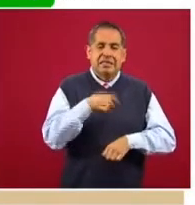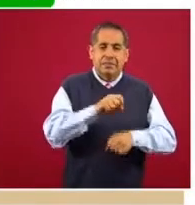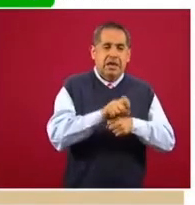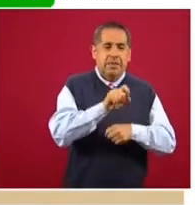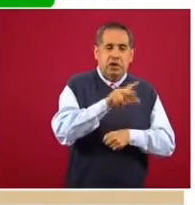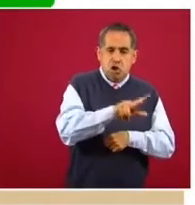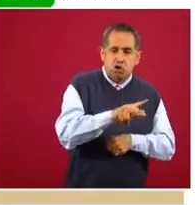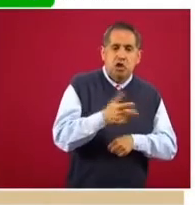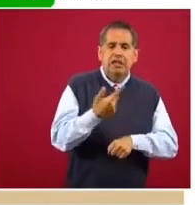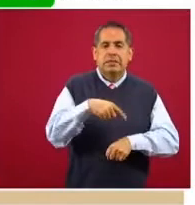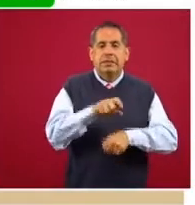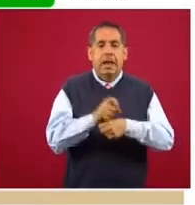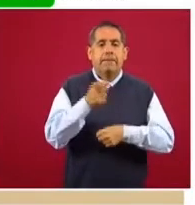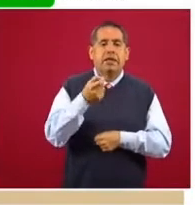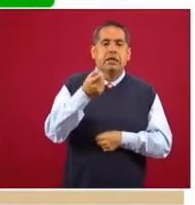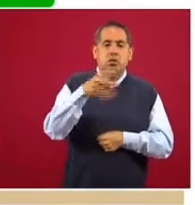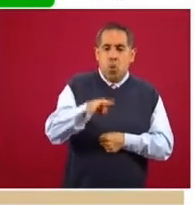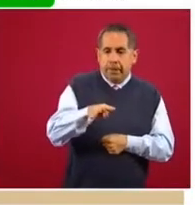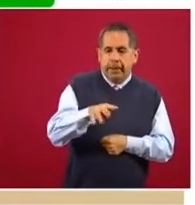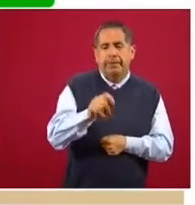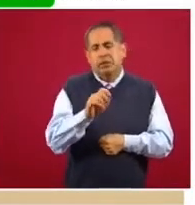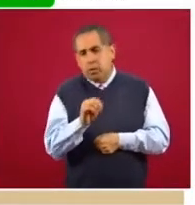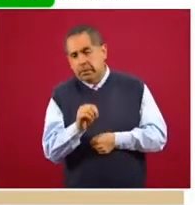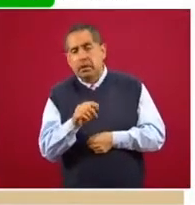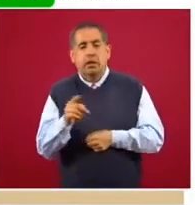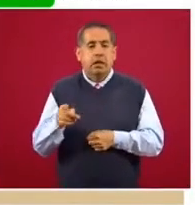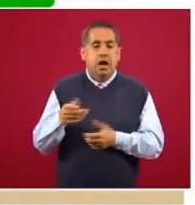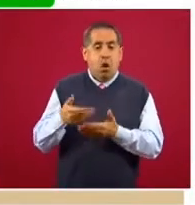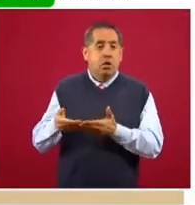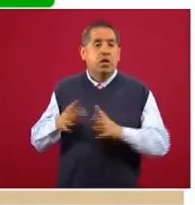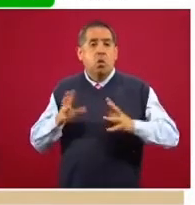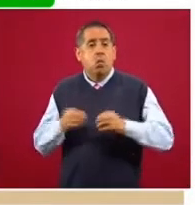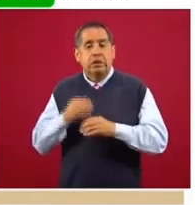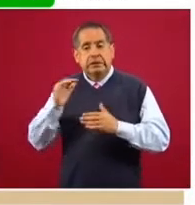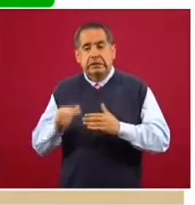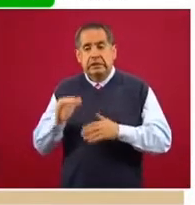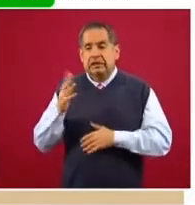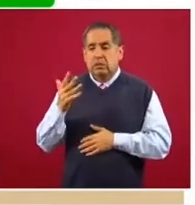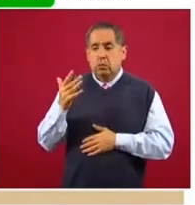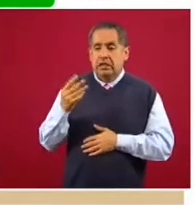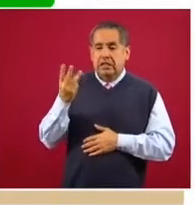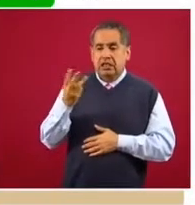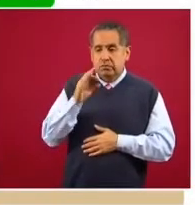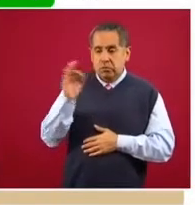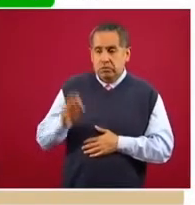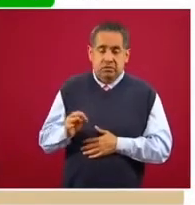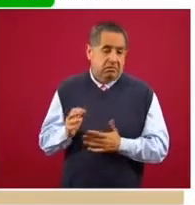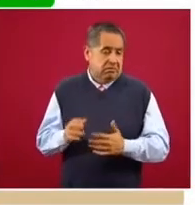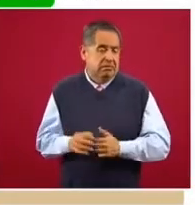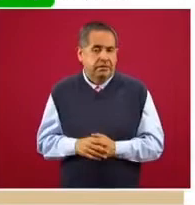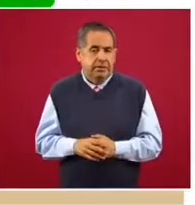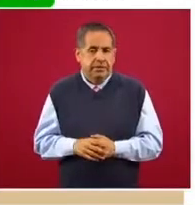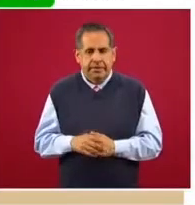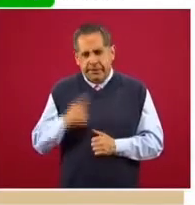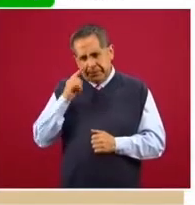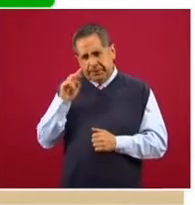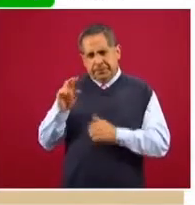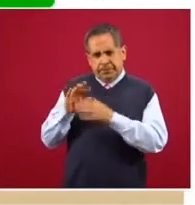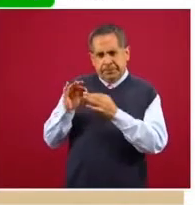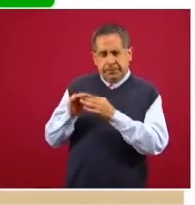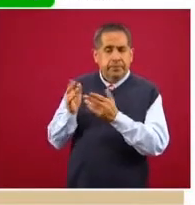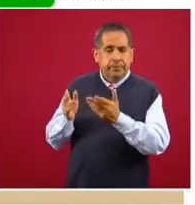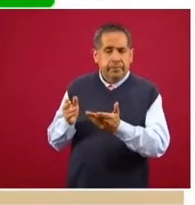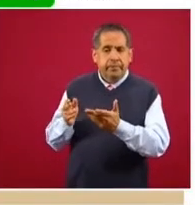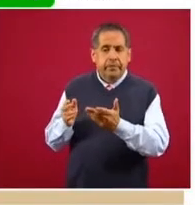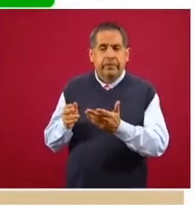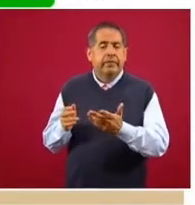este momento se encuentra en menos 53%. Veamos también este indicador que hemos estado presentando